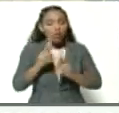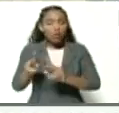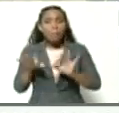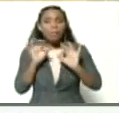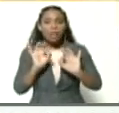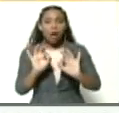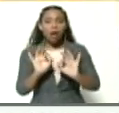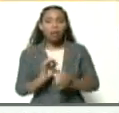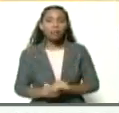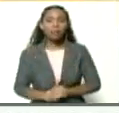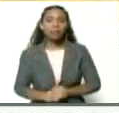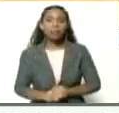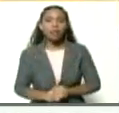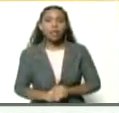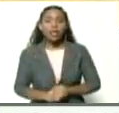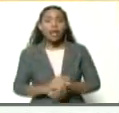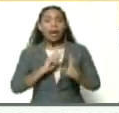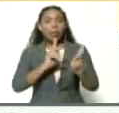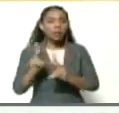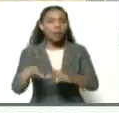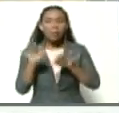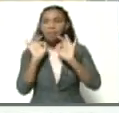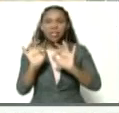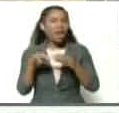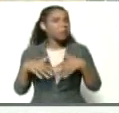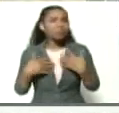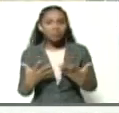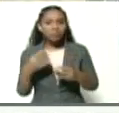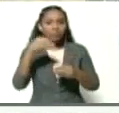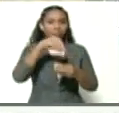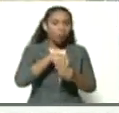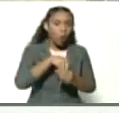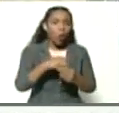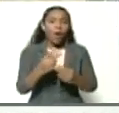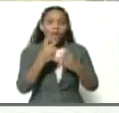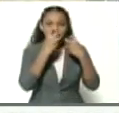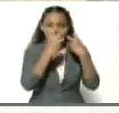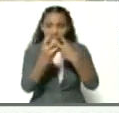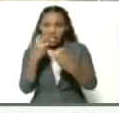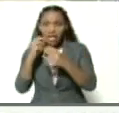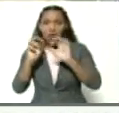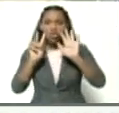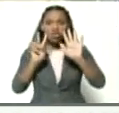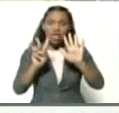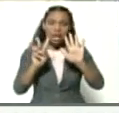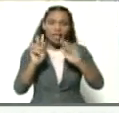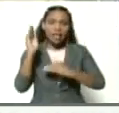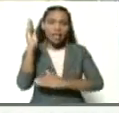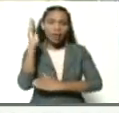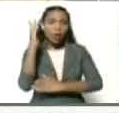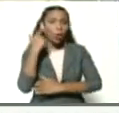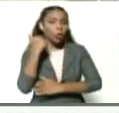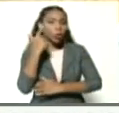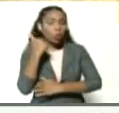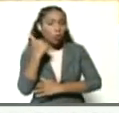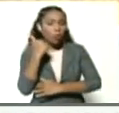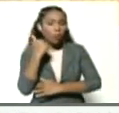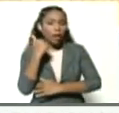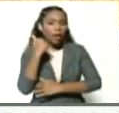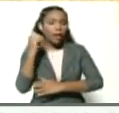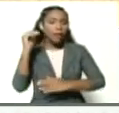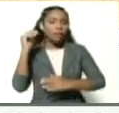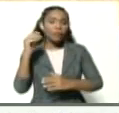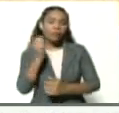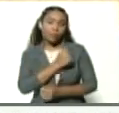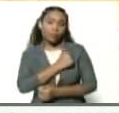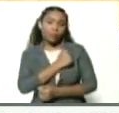especial, y la programación especial incluyó la visita a los siete templos, costumbre cristiana,